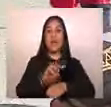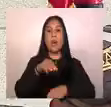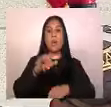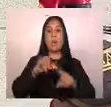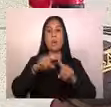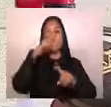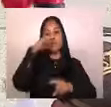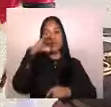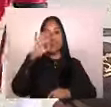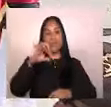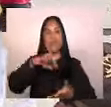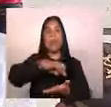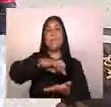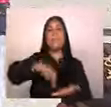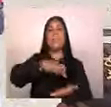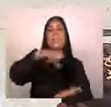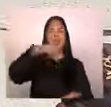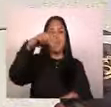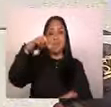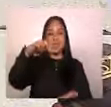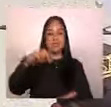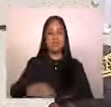Mixto La Patria.